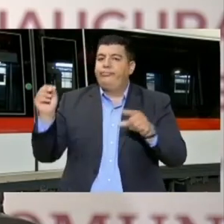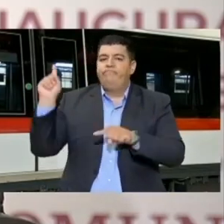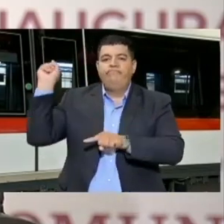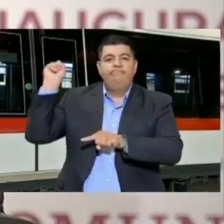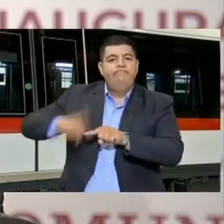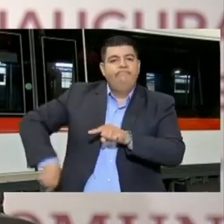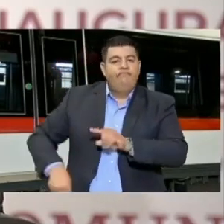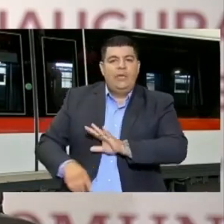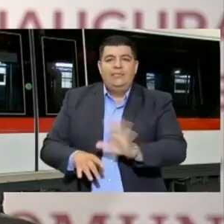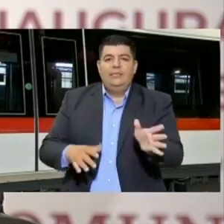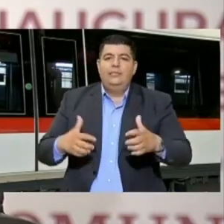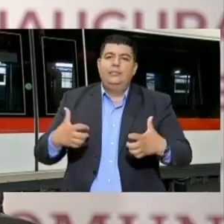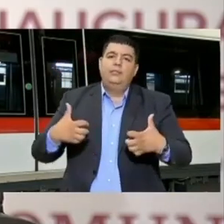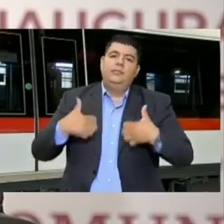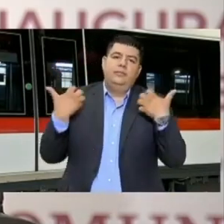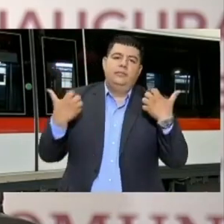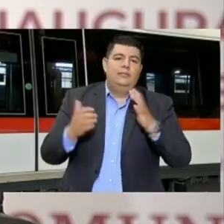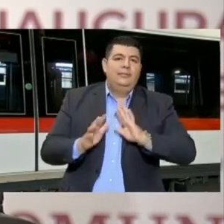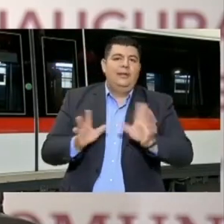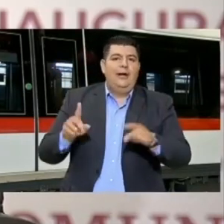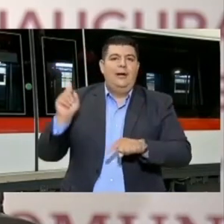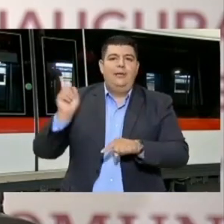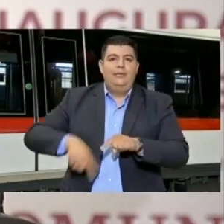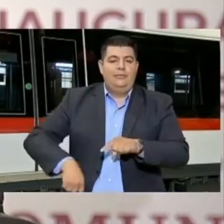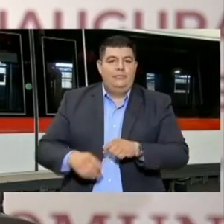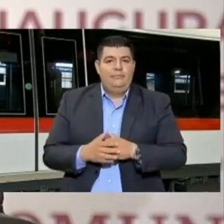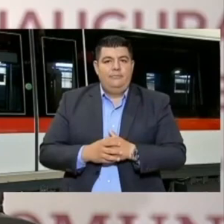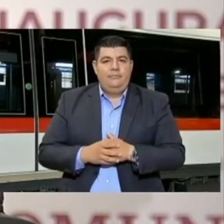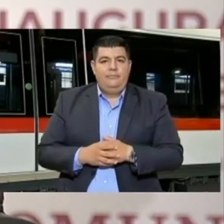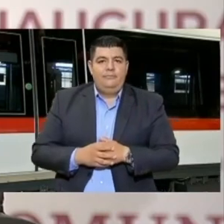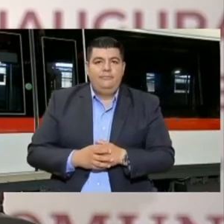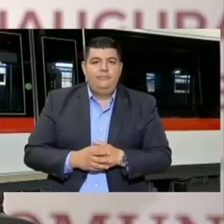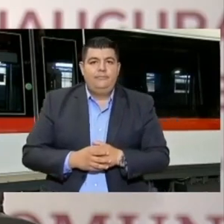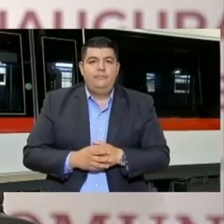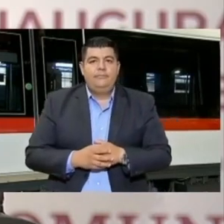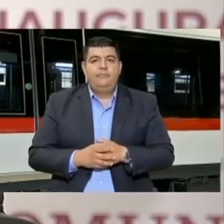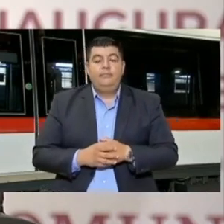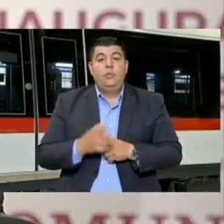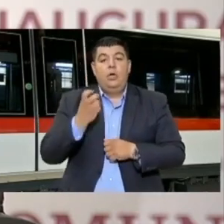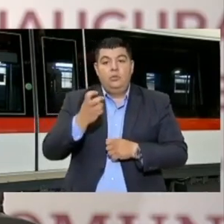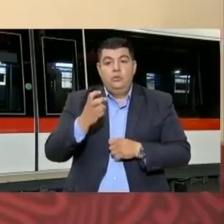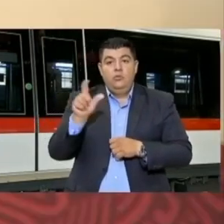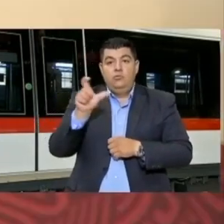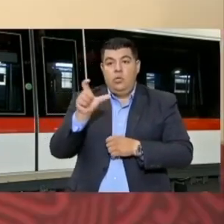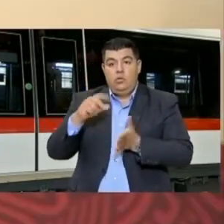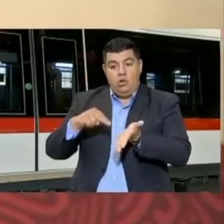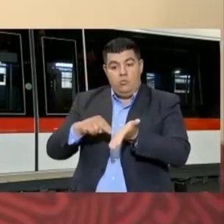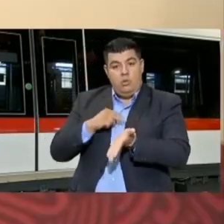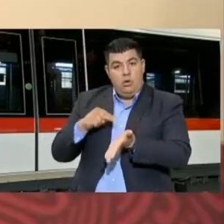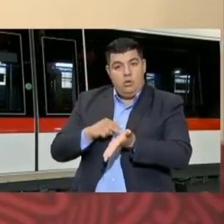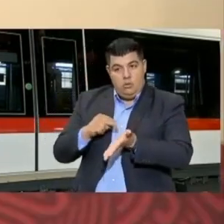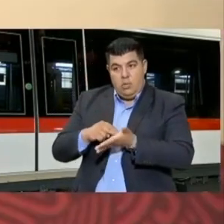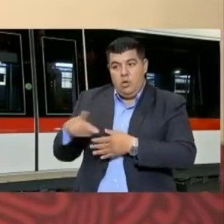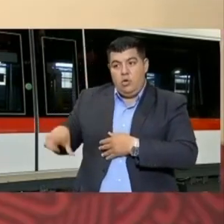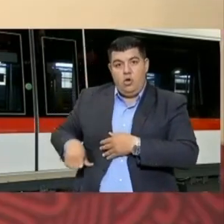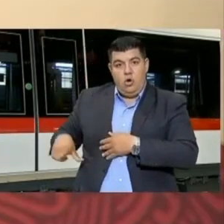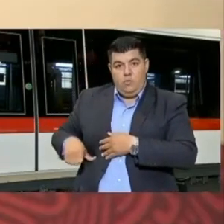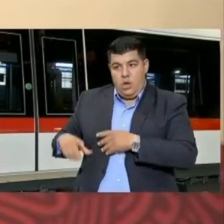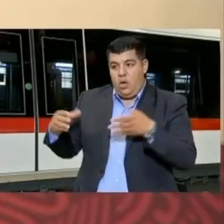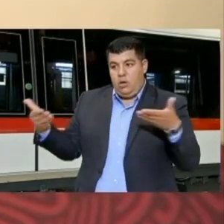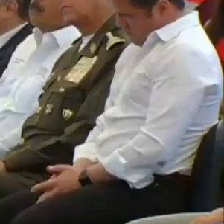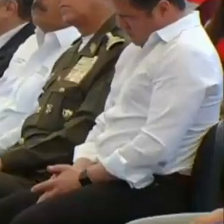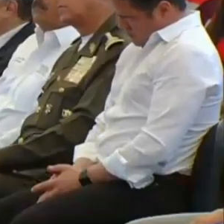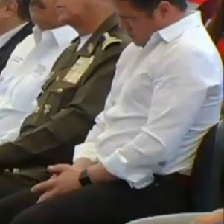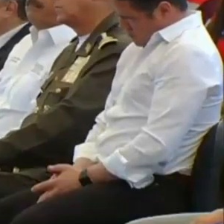e indignante de hacer licitaciones a modo para entregar